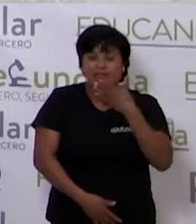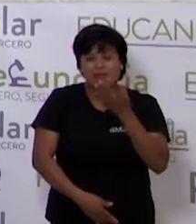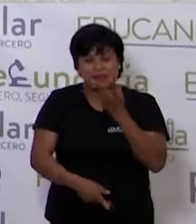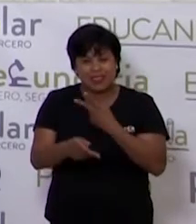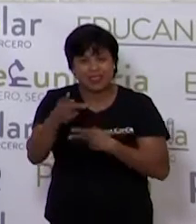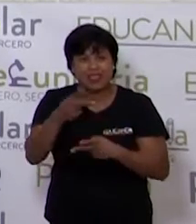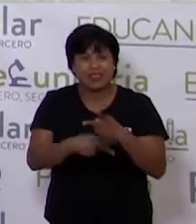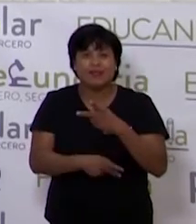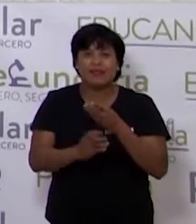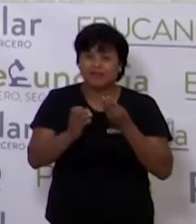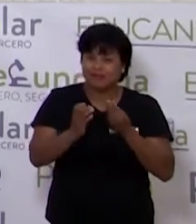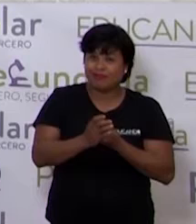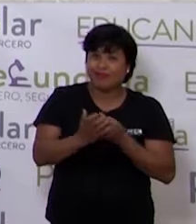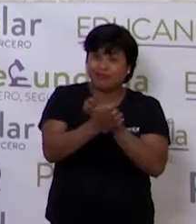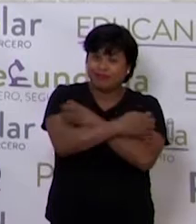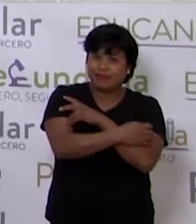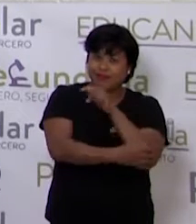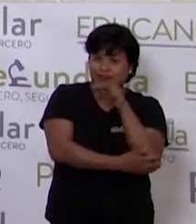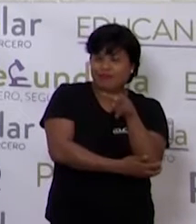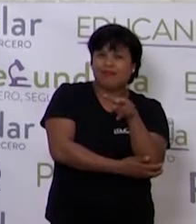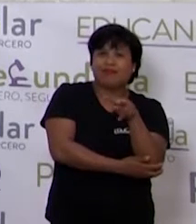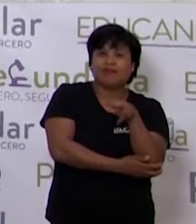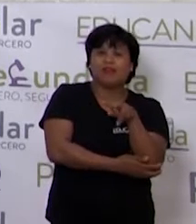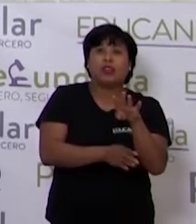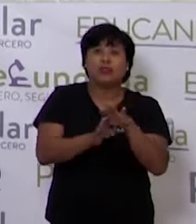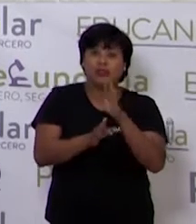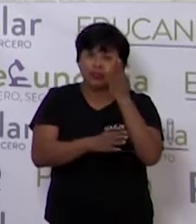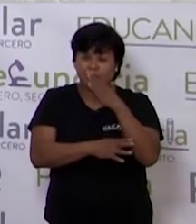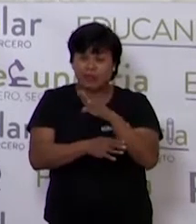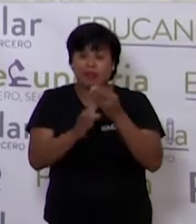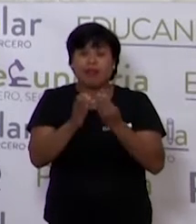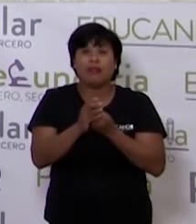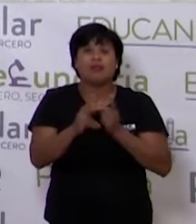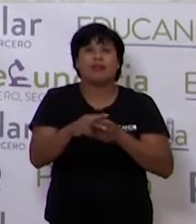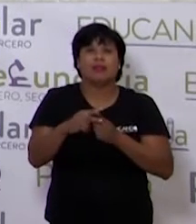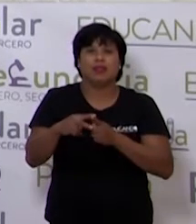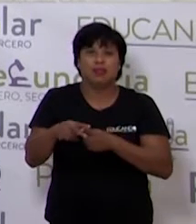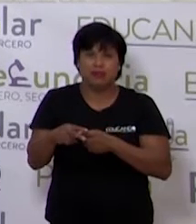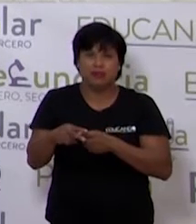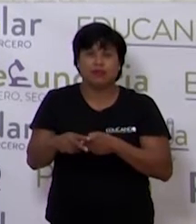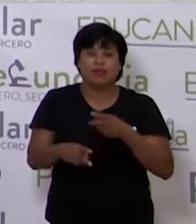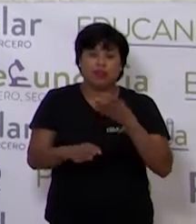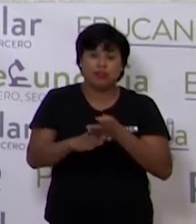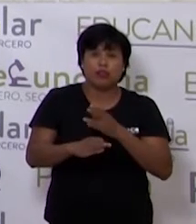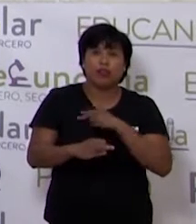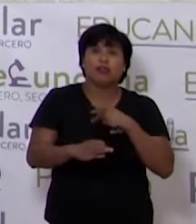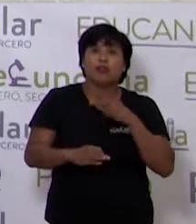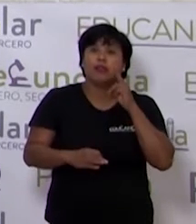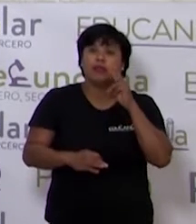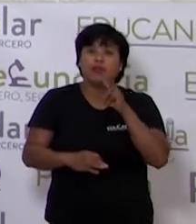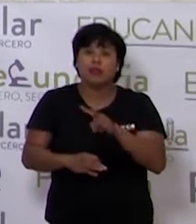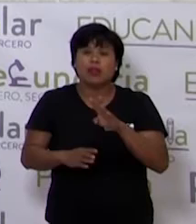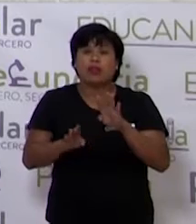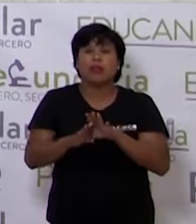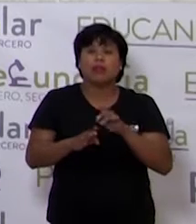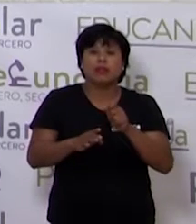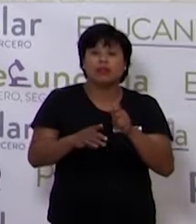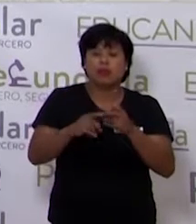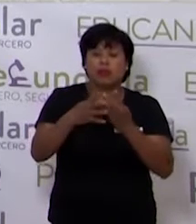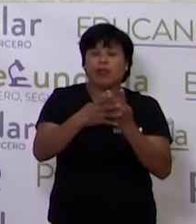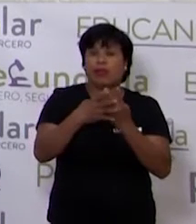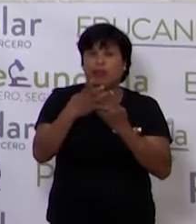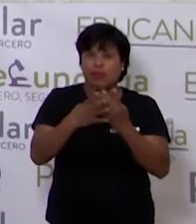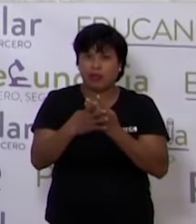bienvenido. Estás en Educando TV. Como sabes, es la clase de matemáticas. Y hoy vamos a ver funciones